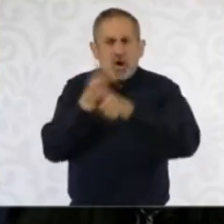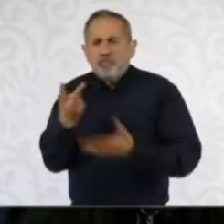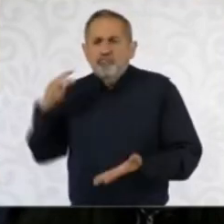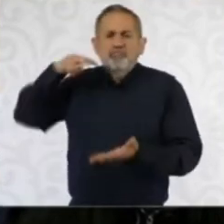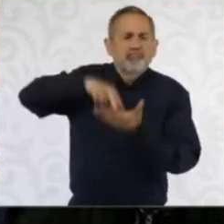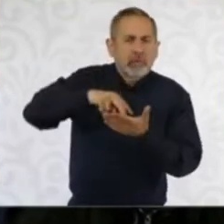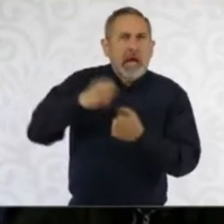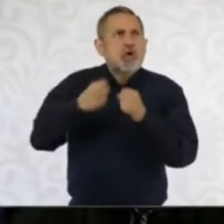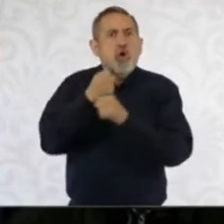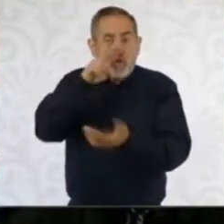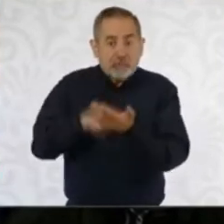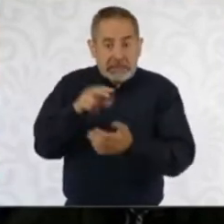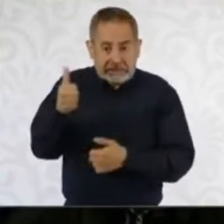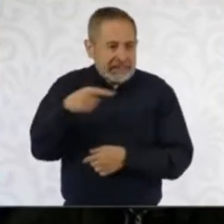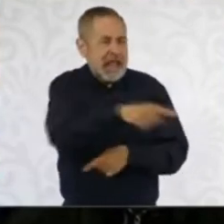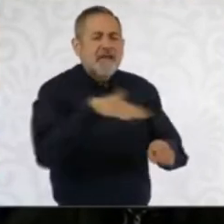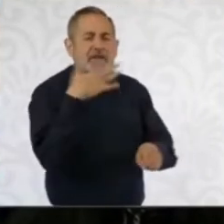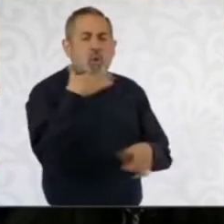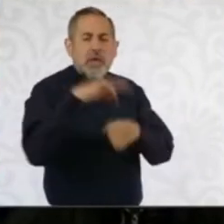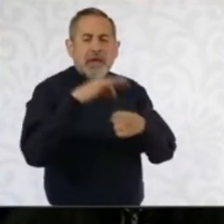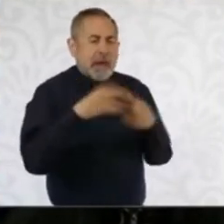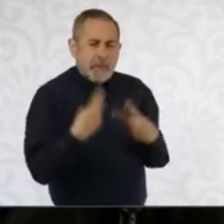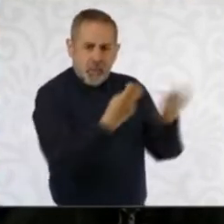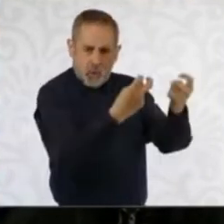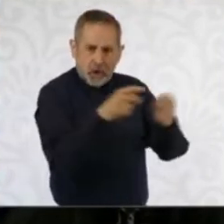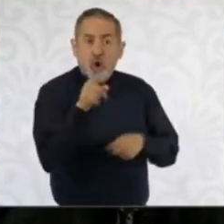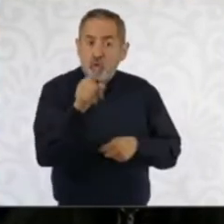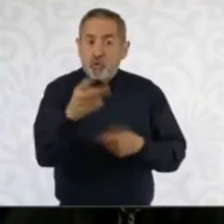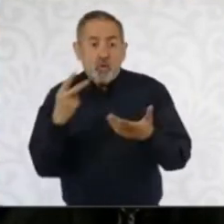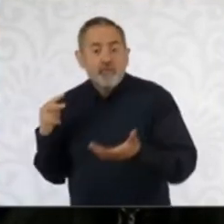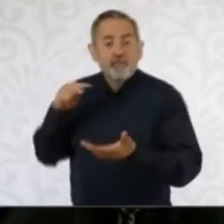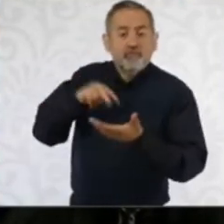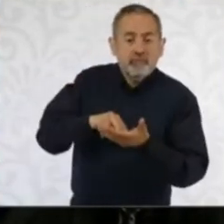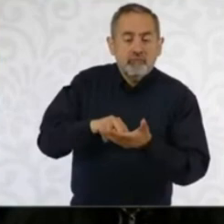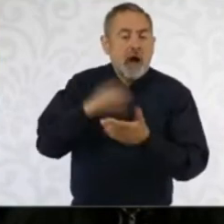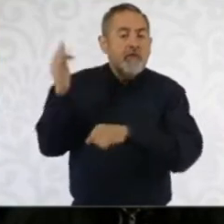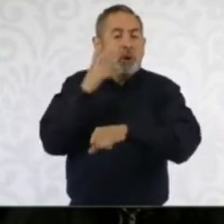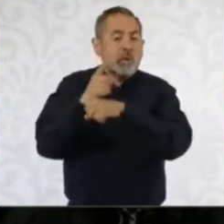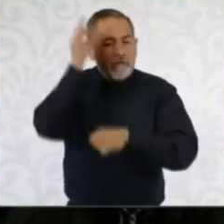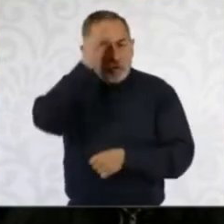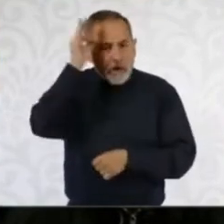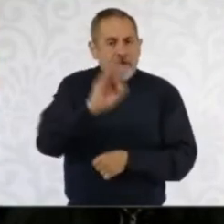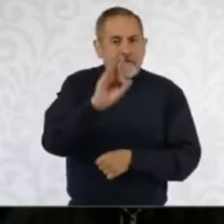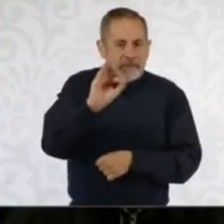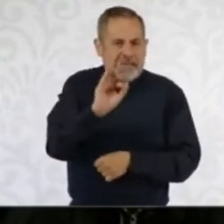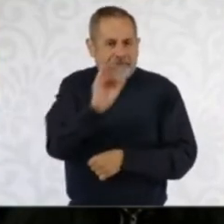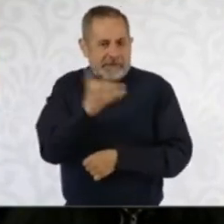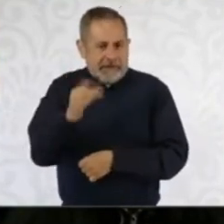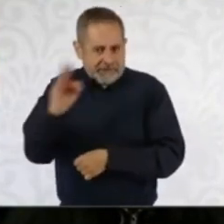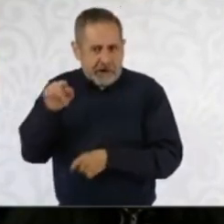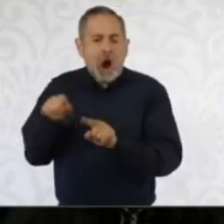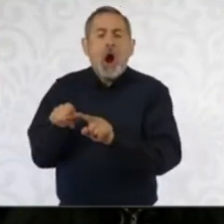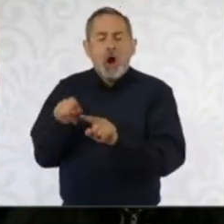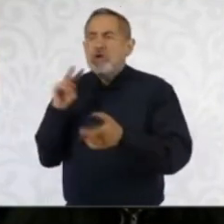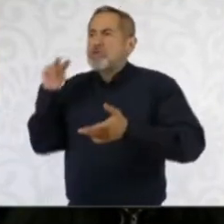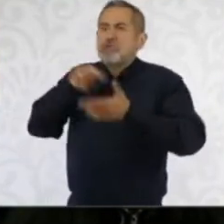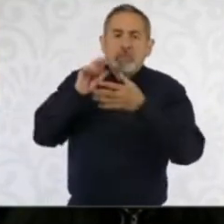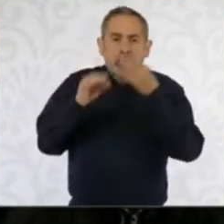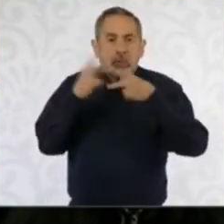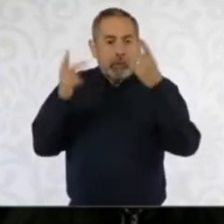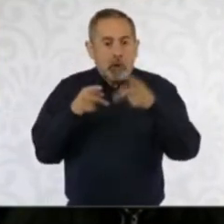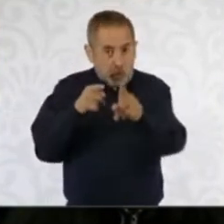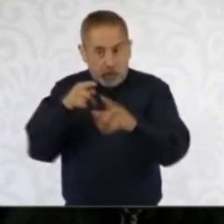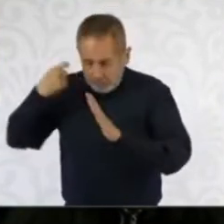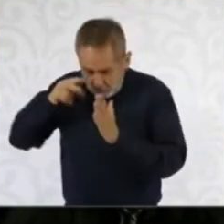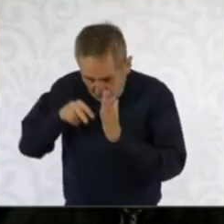pleno 2006, después del fraude electoral, lo denunció en la Facultad de Filosofía y Letras, y pues lo hizo, nosotros nos lo encontramos